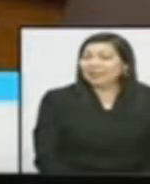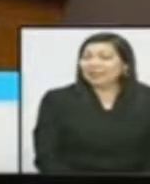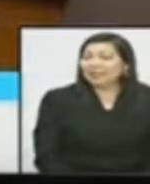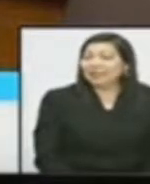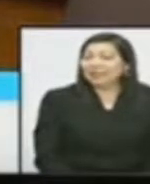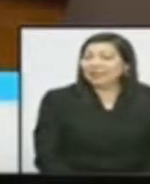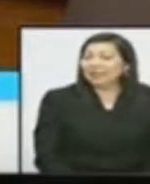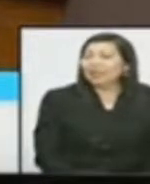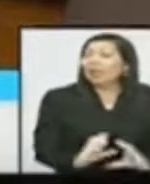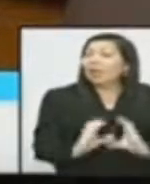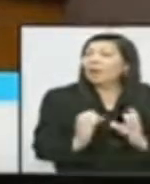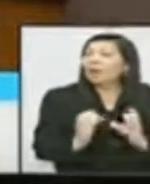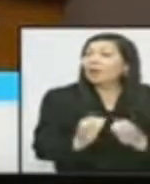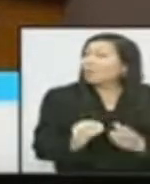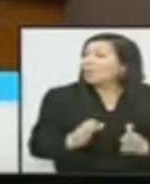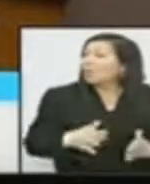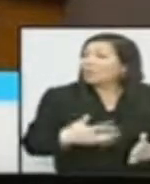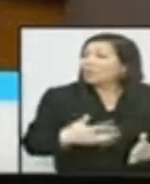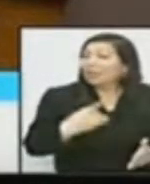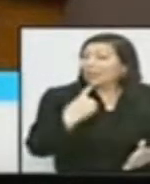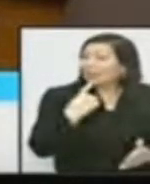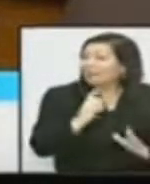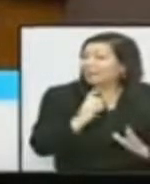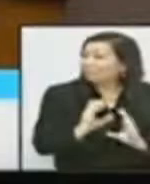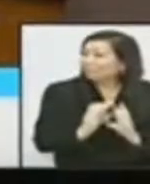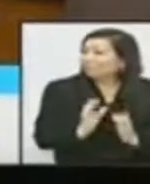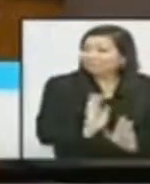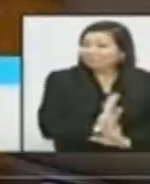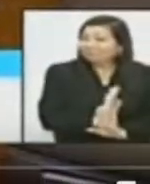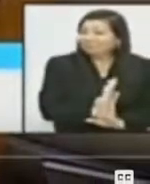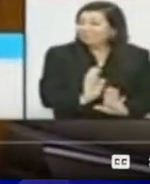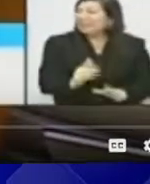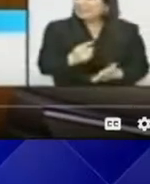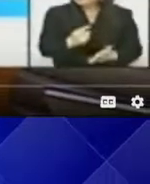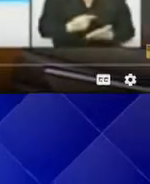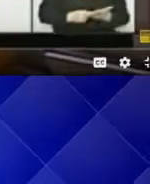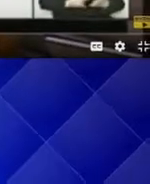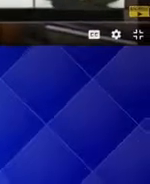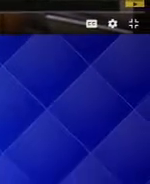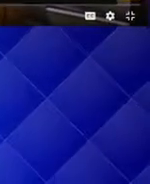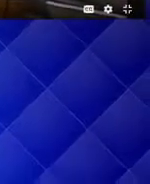a hecho de qué de volados plazos y